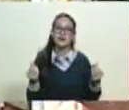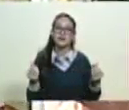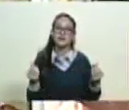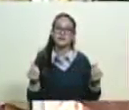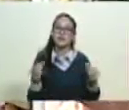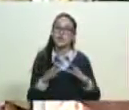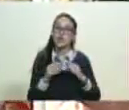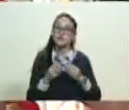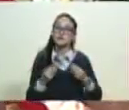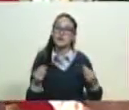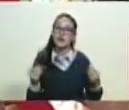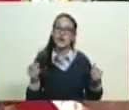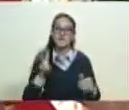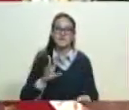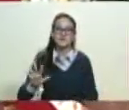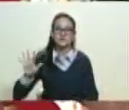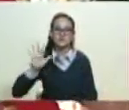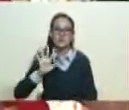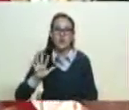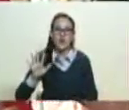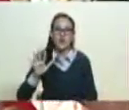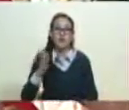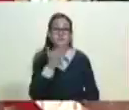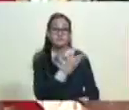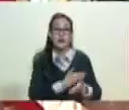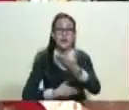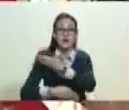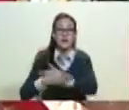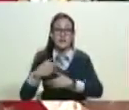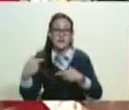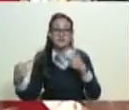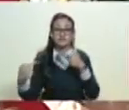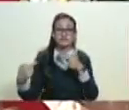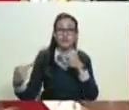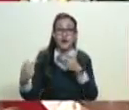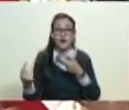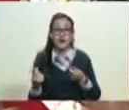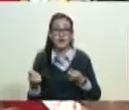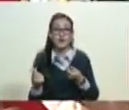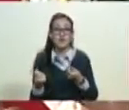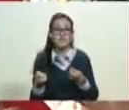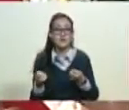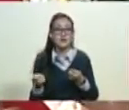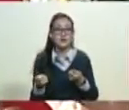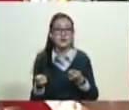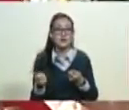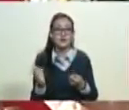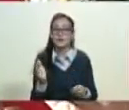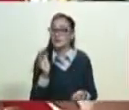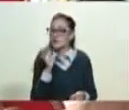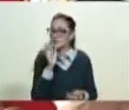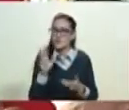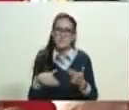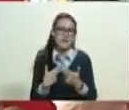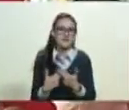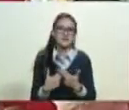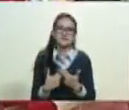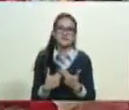llegamos a sanar a Venezuela de las heridas de la guerra económica. No habrá más